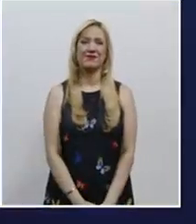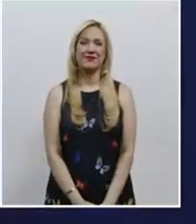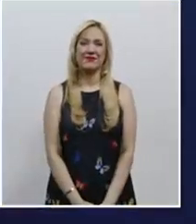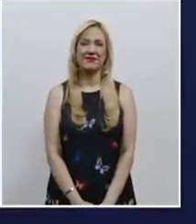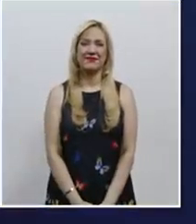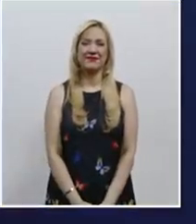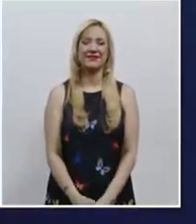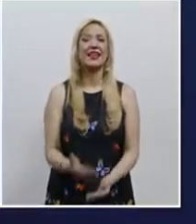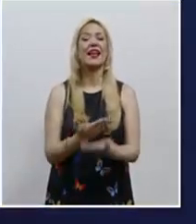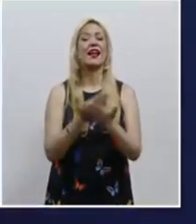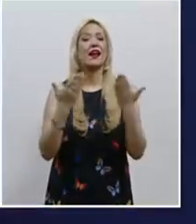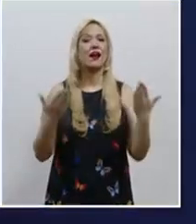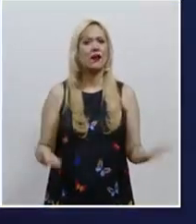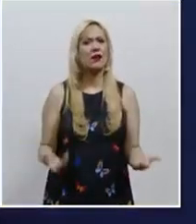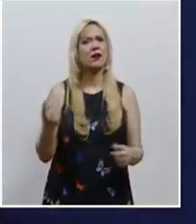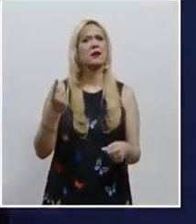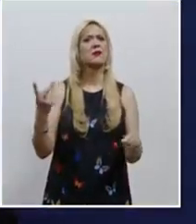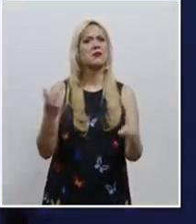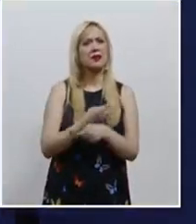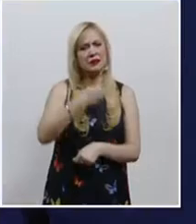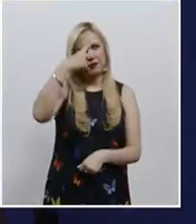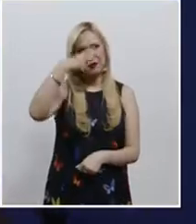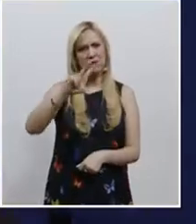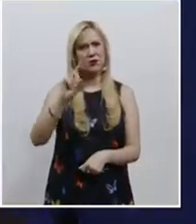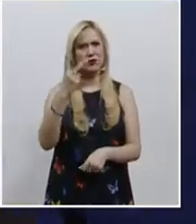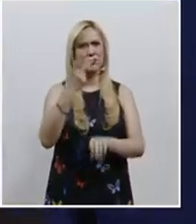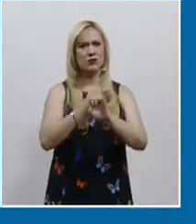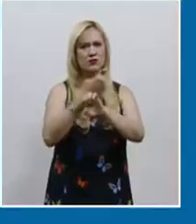Y con esto es momento de conocer las breves de México.